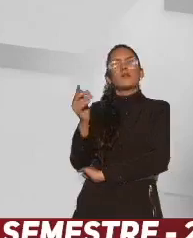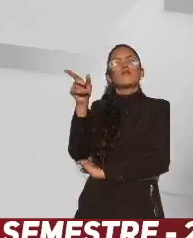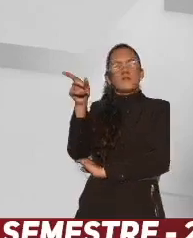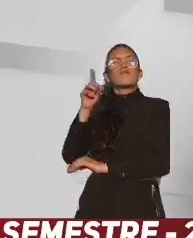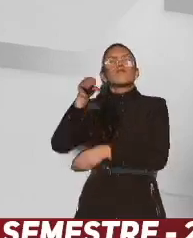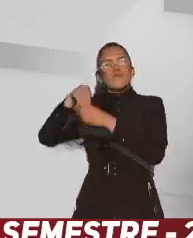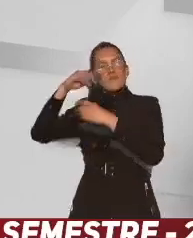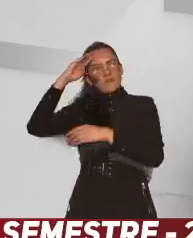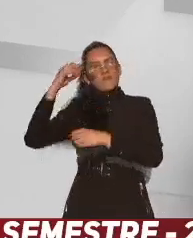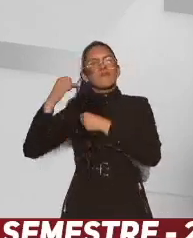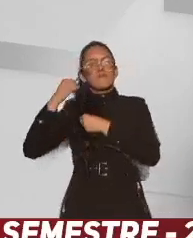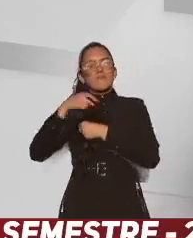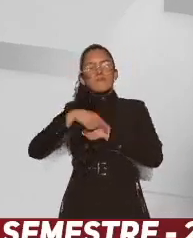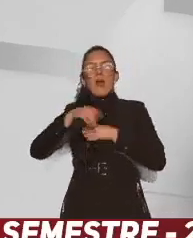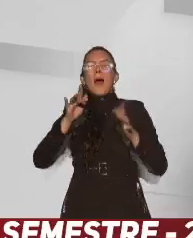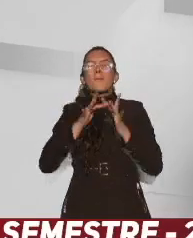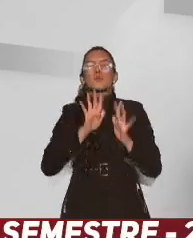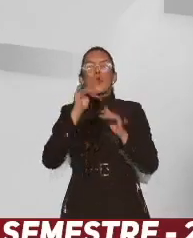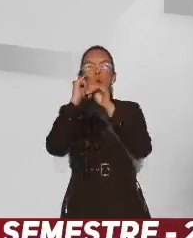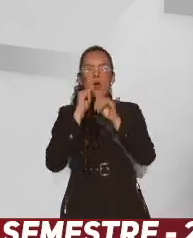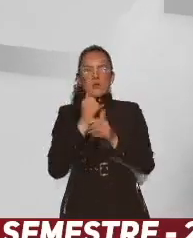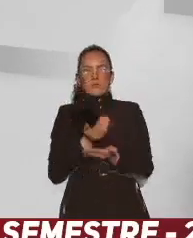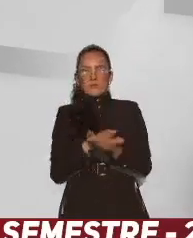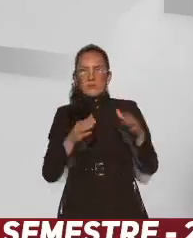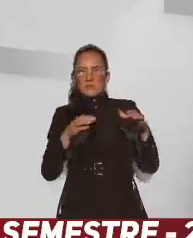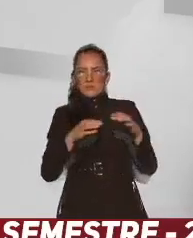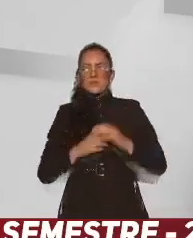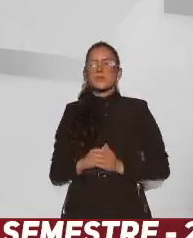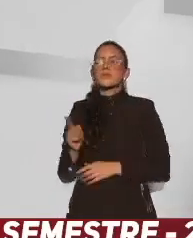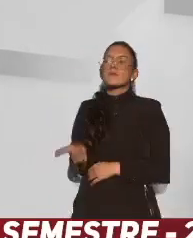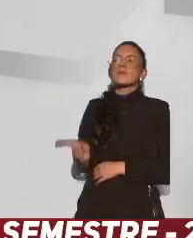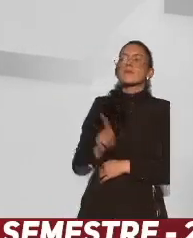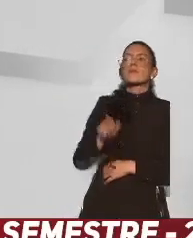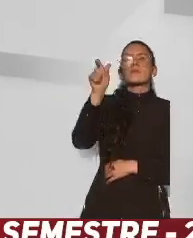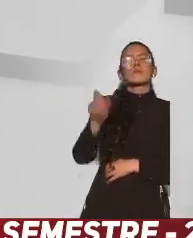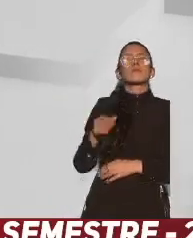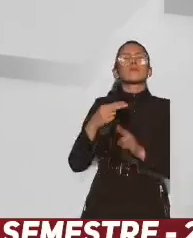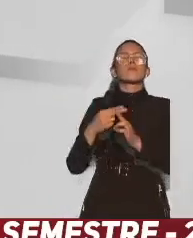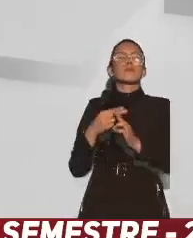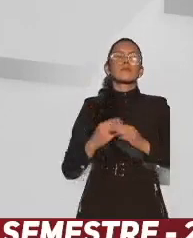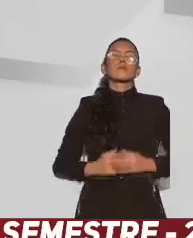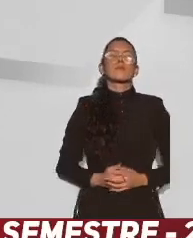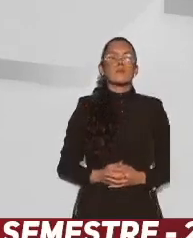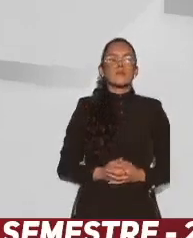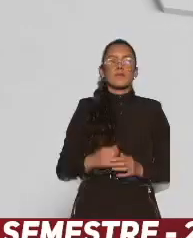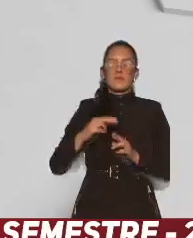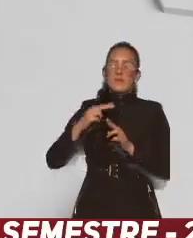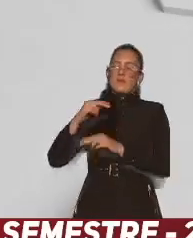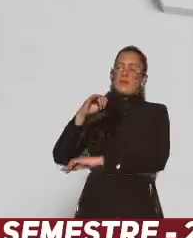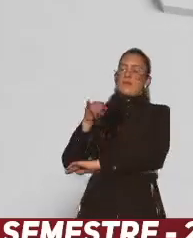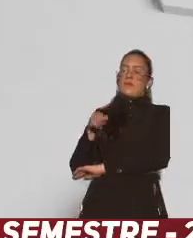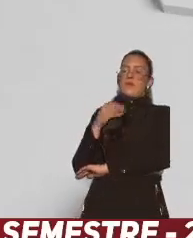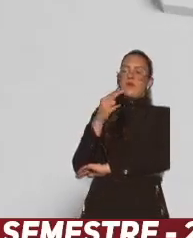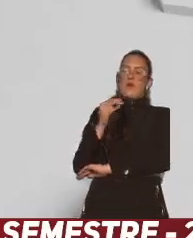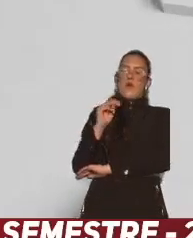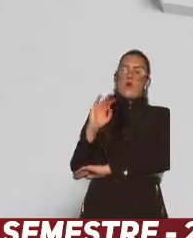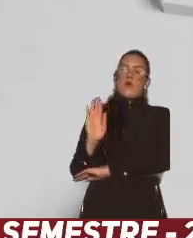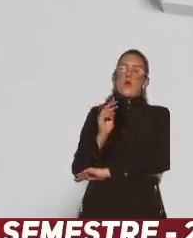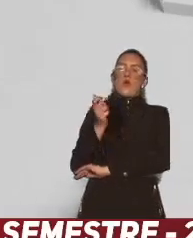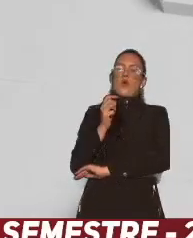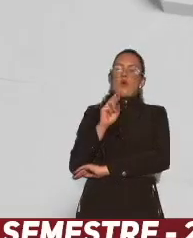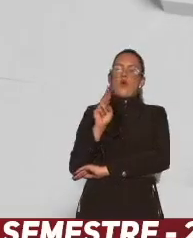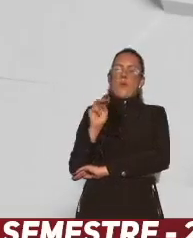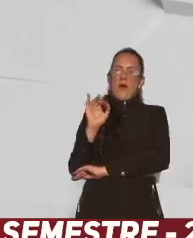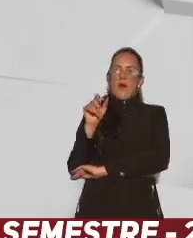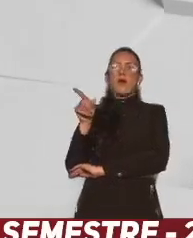comandante del Comando de Ingenieros. Al señor brigadier general John Ricardo Guzmán Guzmán, comandante